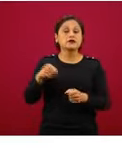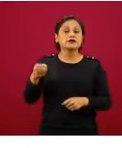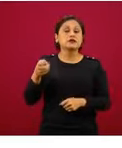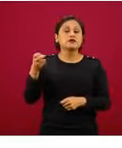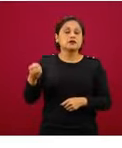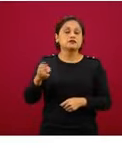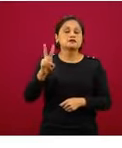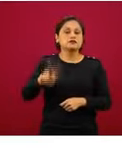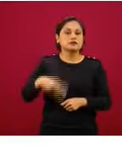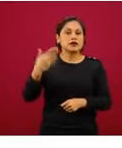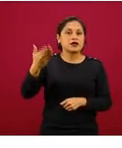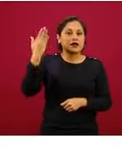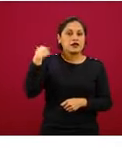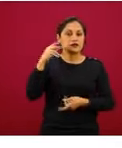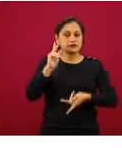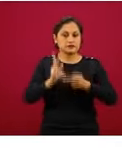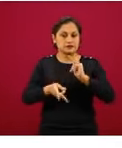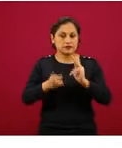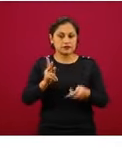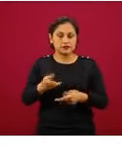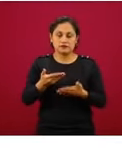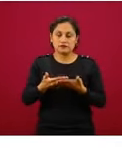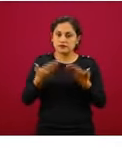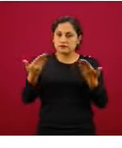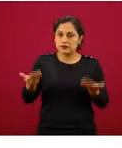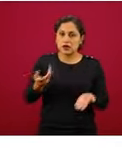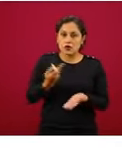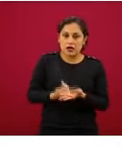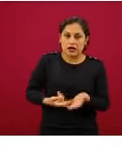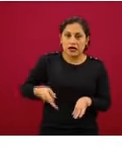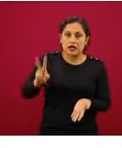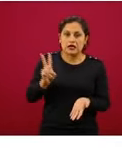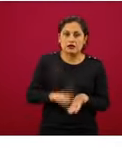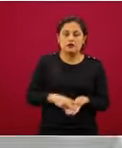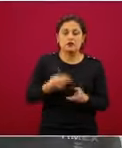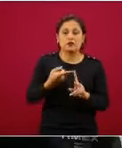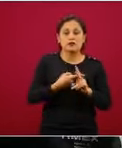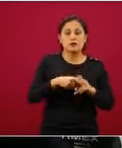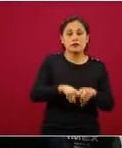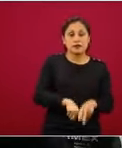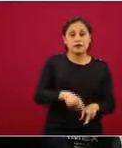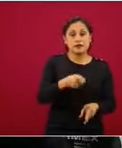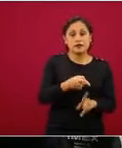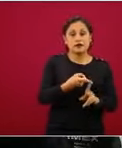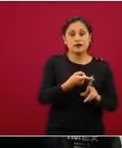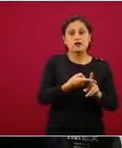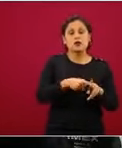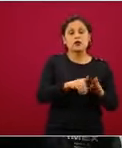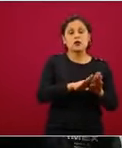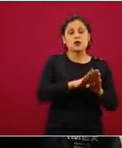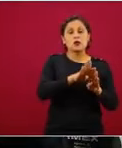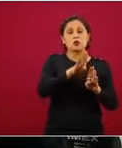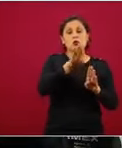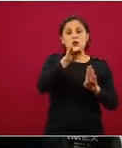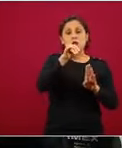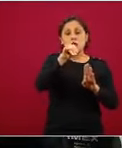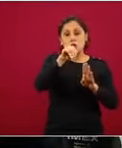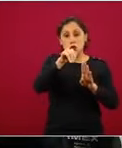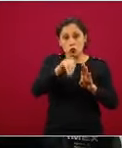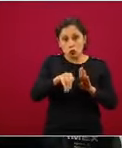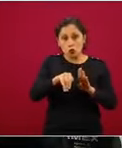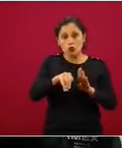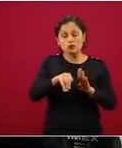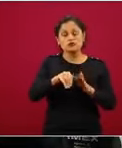acabó teniendo un doble comportamiento epidémico, tuvo una primera curva que ya se encontraba en descenso y